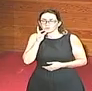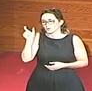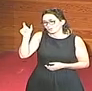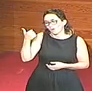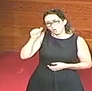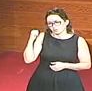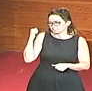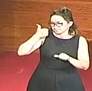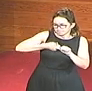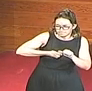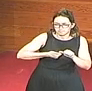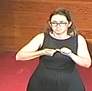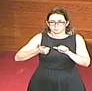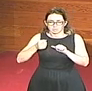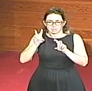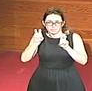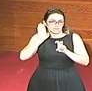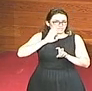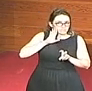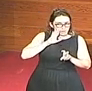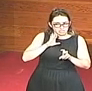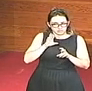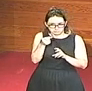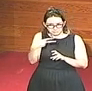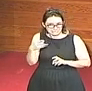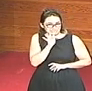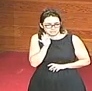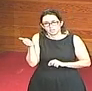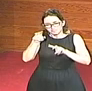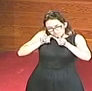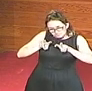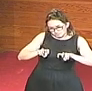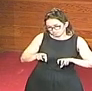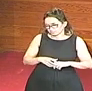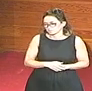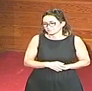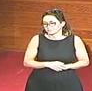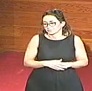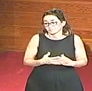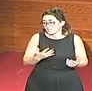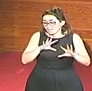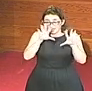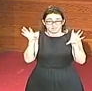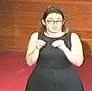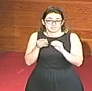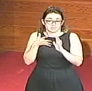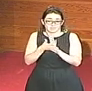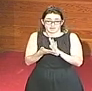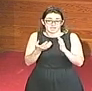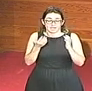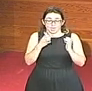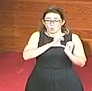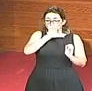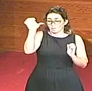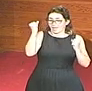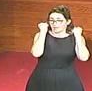a estudiar crímenes sin resolver. El caso es que, ante todo esto, claro, las instituciones europeas